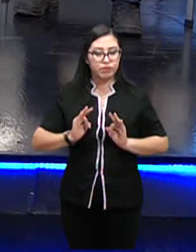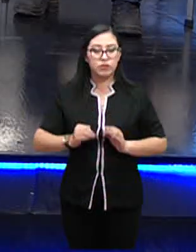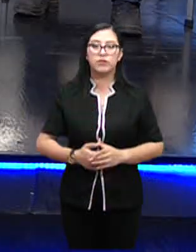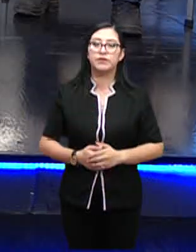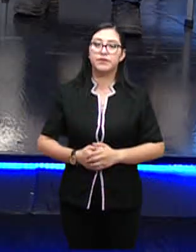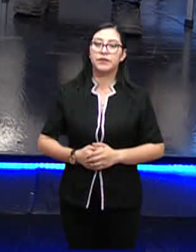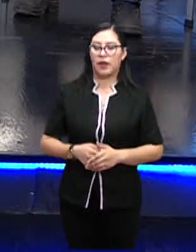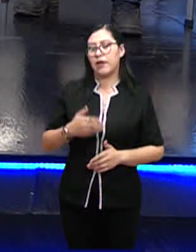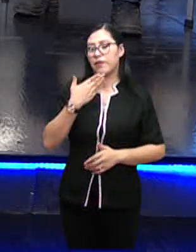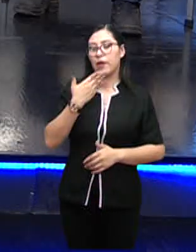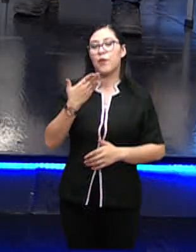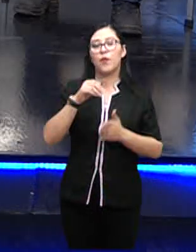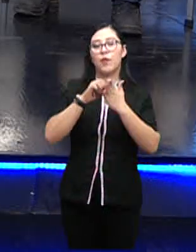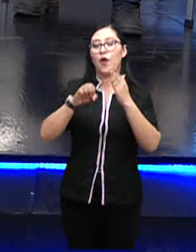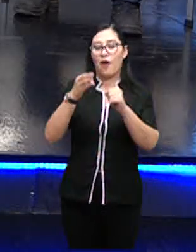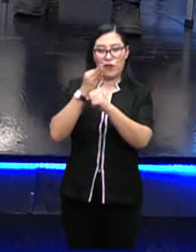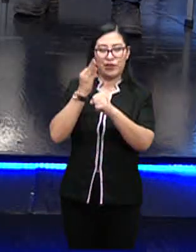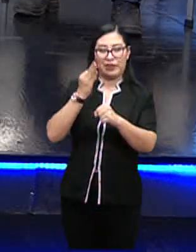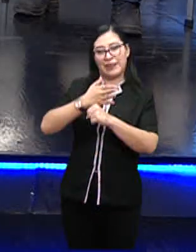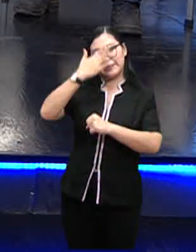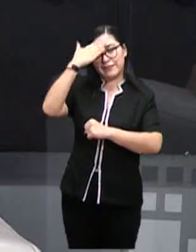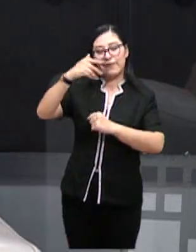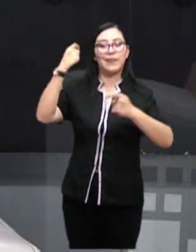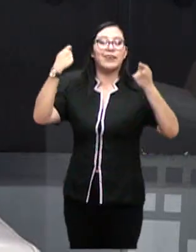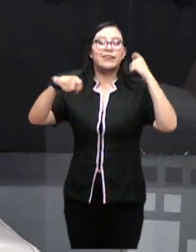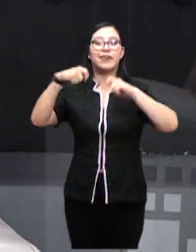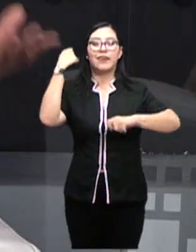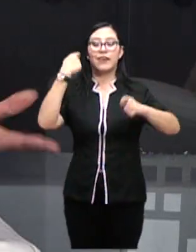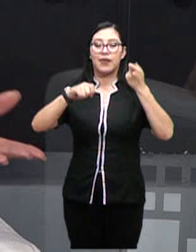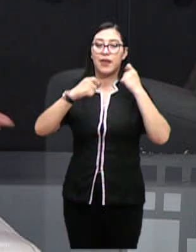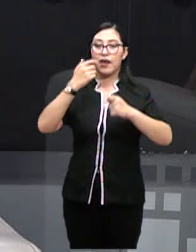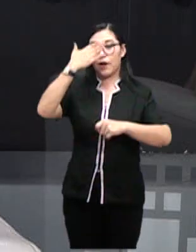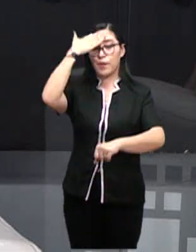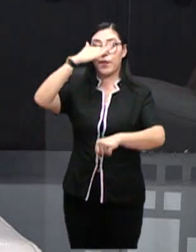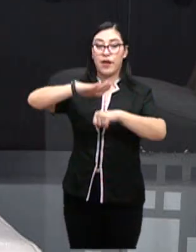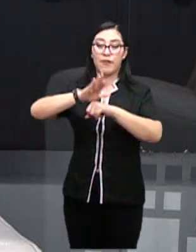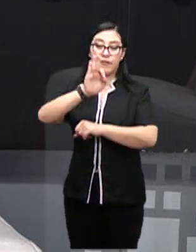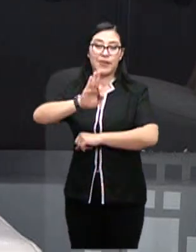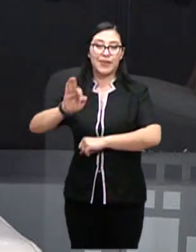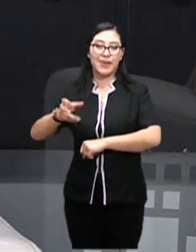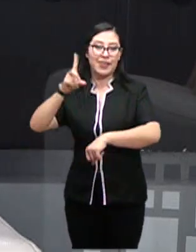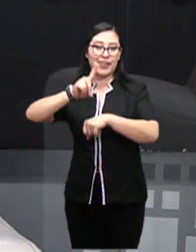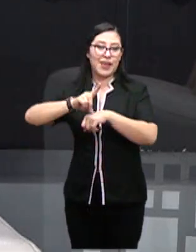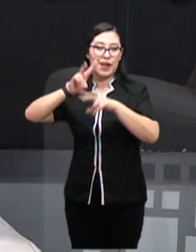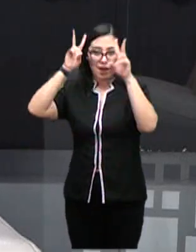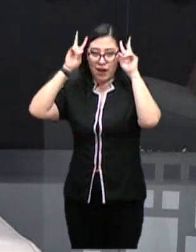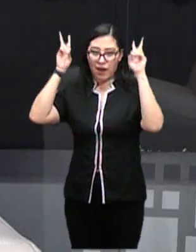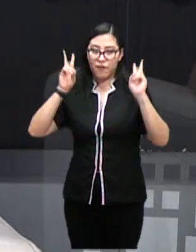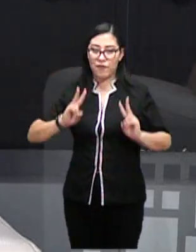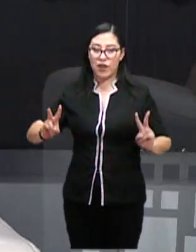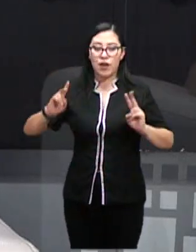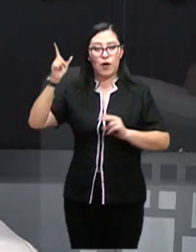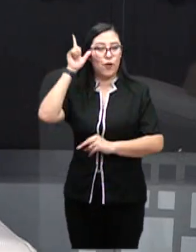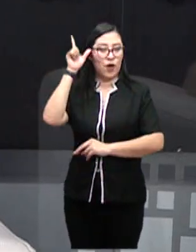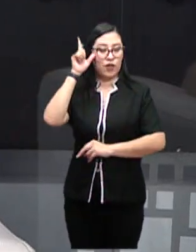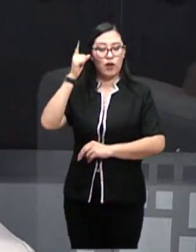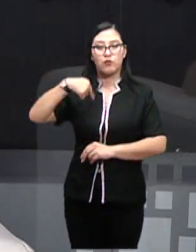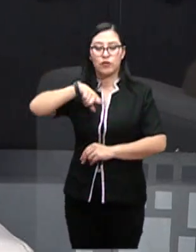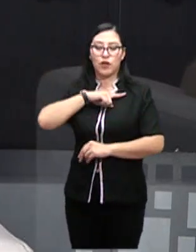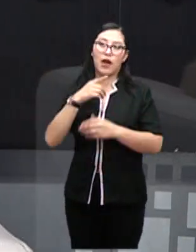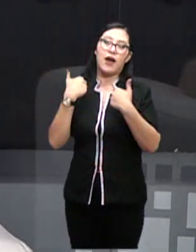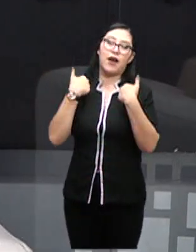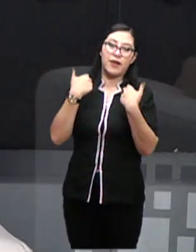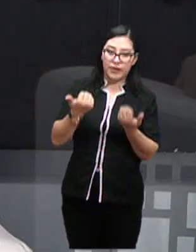que viene la conmemoración de la Virgen de Guadalupe, también se presta cuando se tienen estas fiestas igual patronales, o sea, nosotros lo escuchamos. Marco,